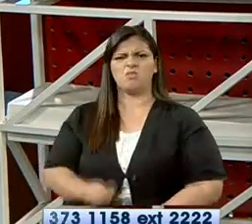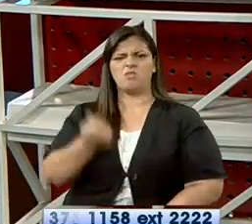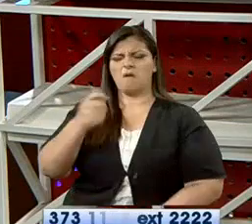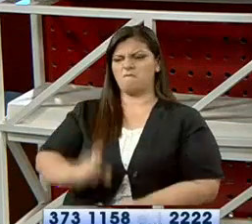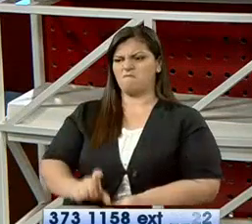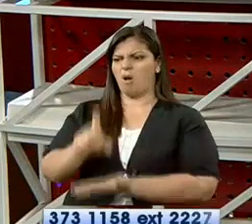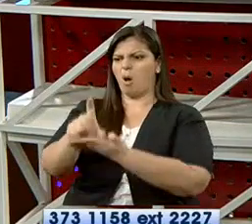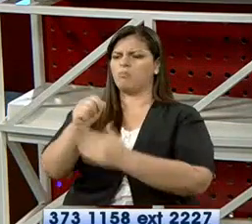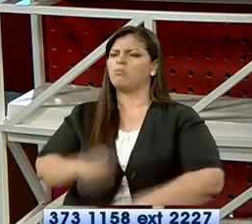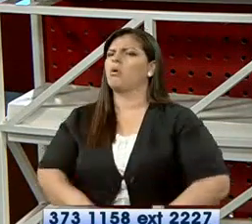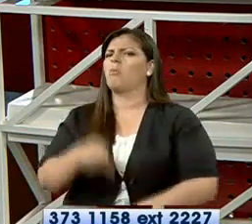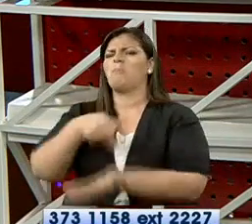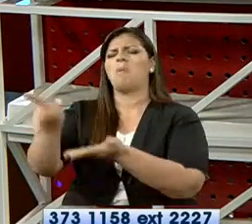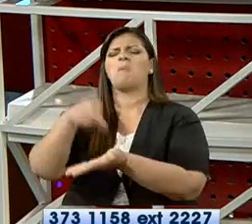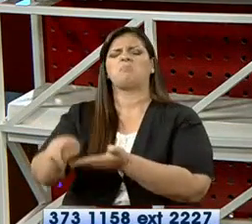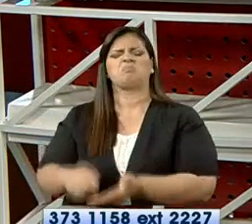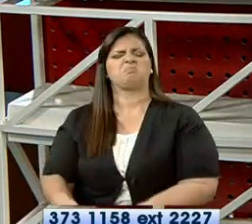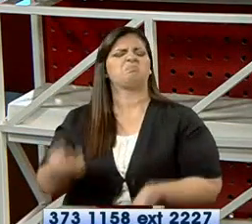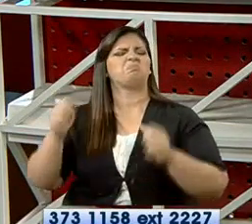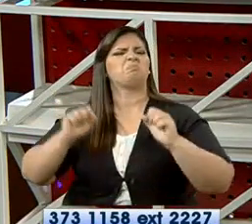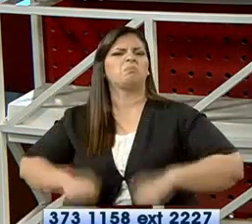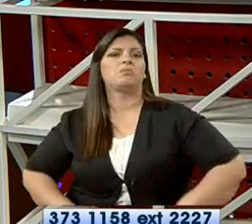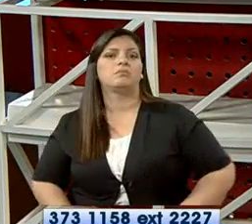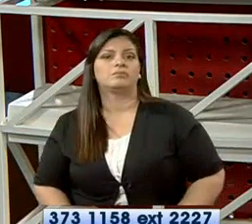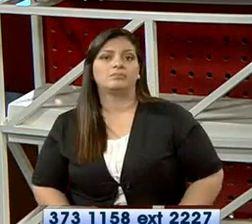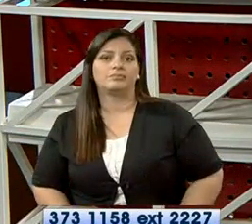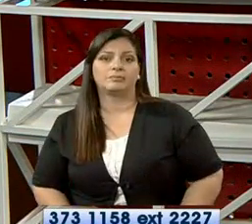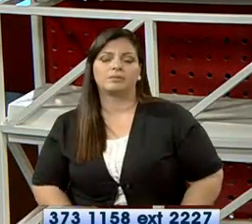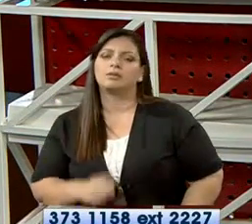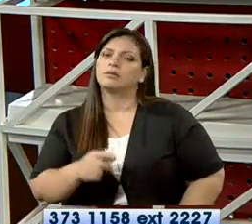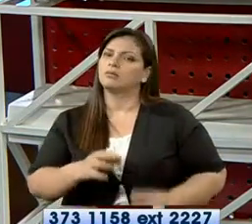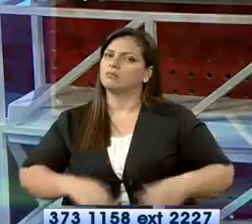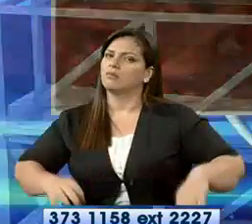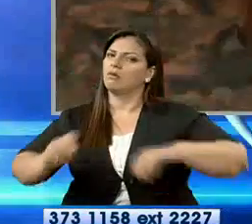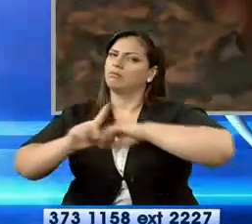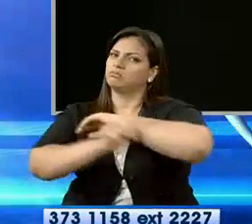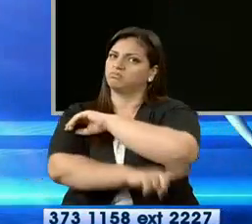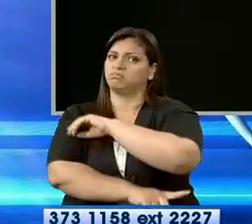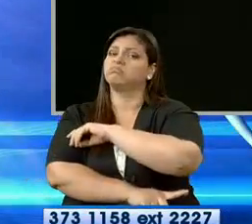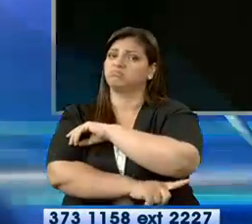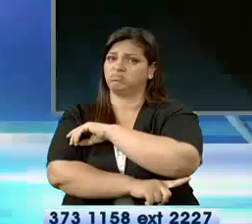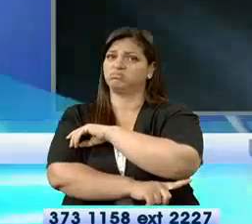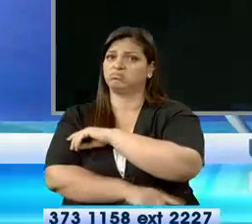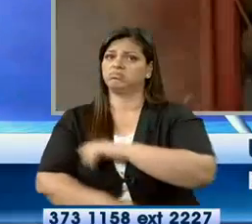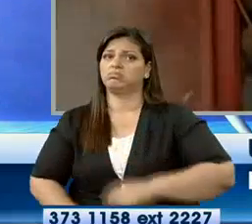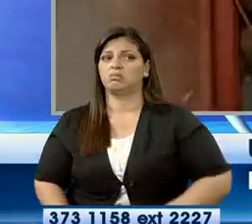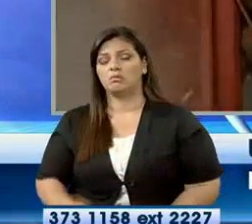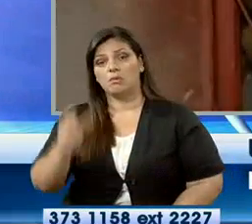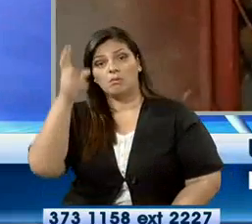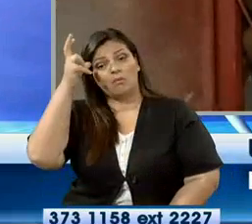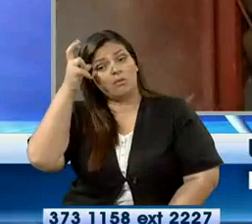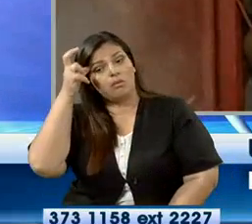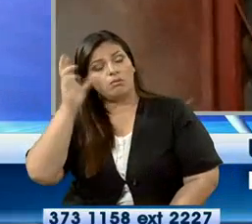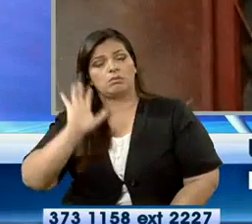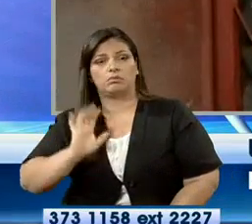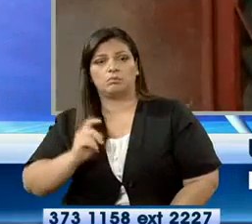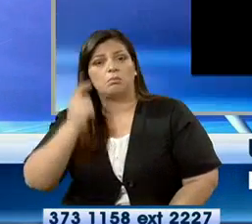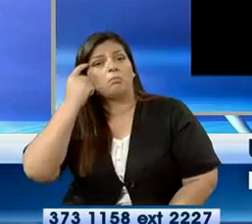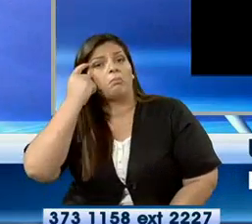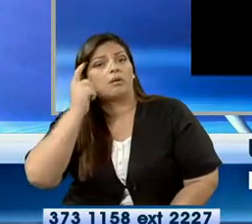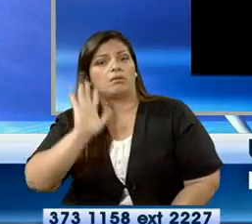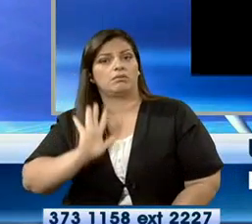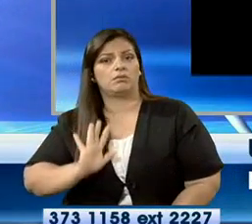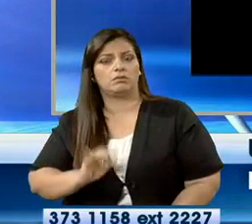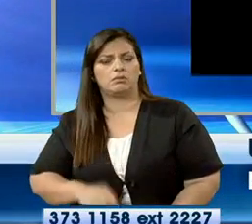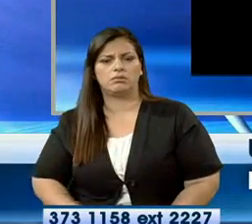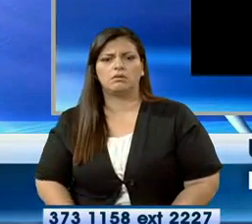trata justamente de eso. Pero creo que ahí debe de haber una sanción de otro tipo también. Creo, considero. El animal